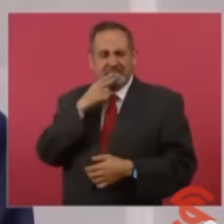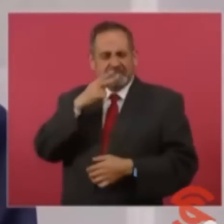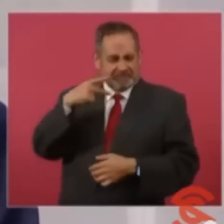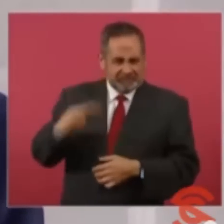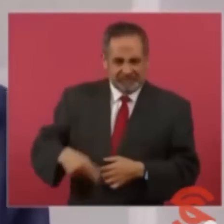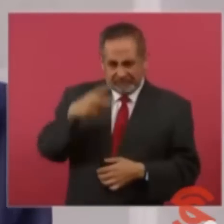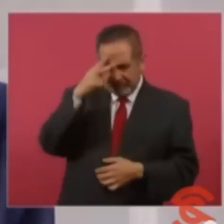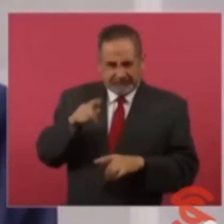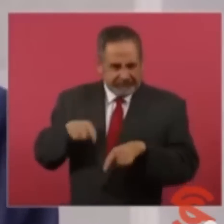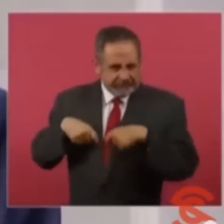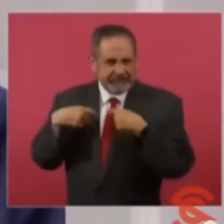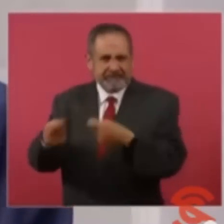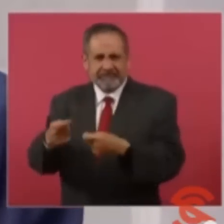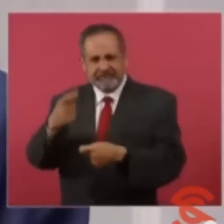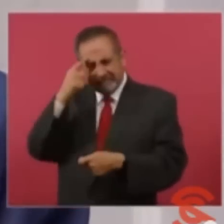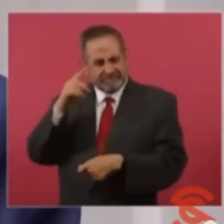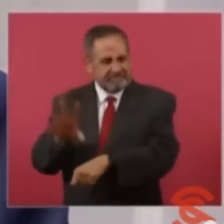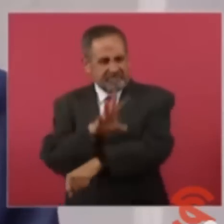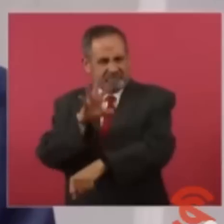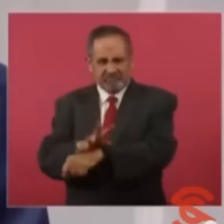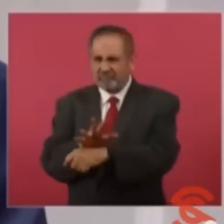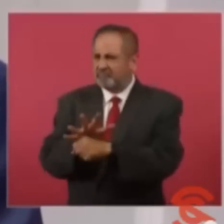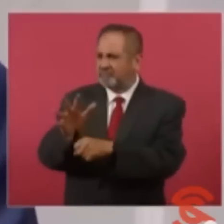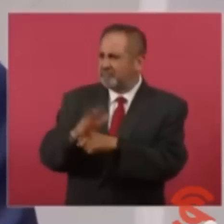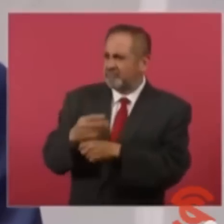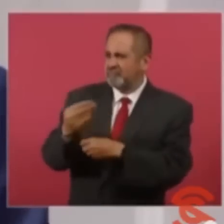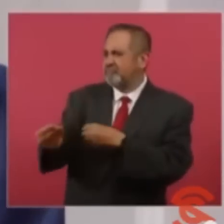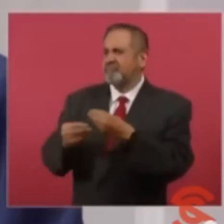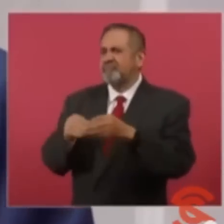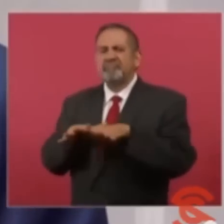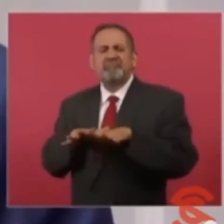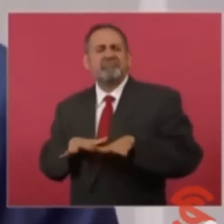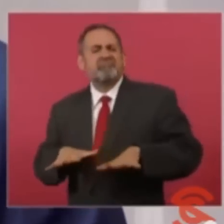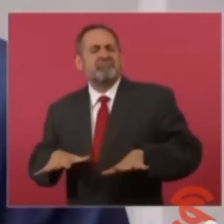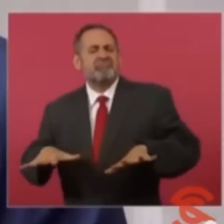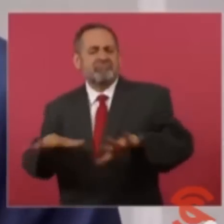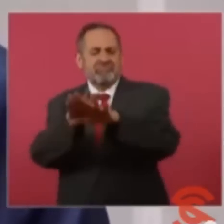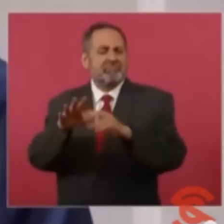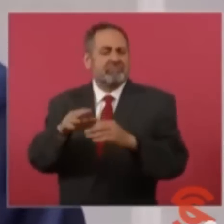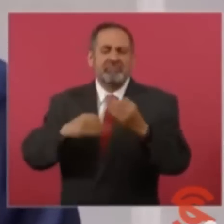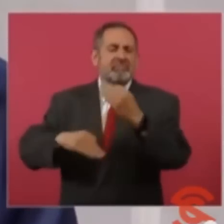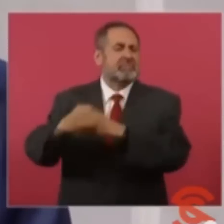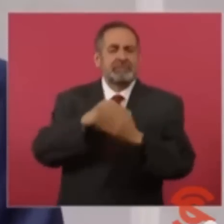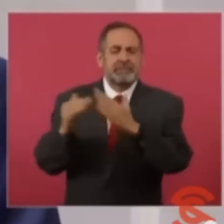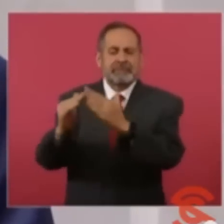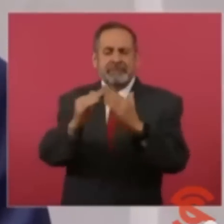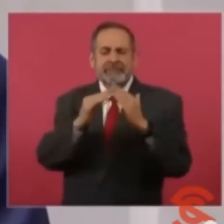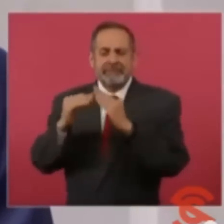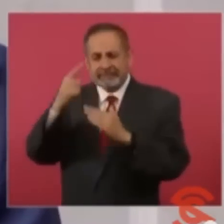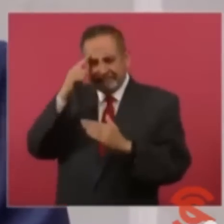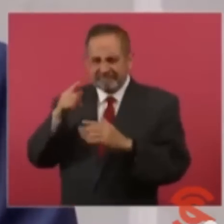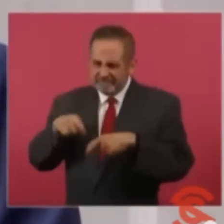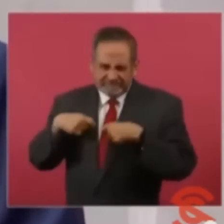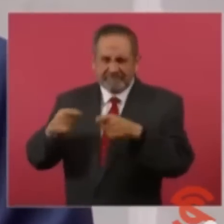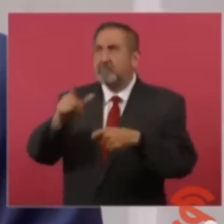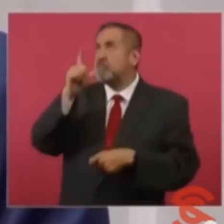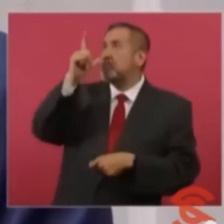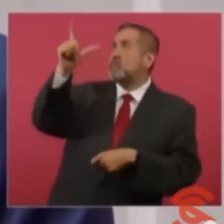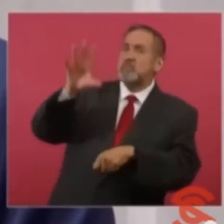nacional, garantizando este servicio a todos los hogares de México, sin que